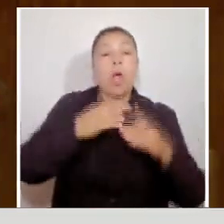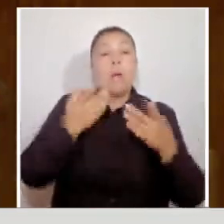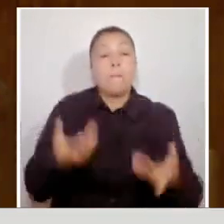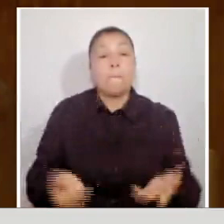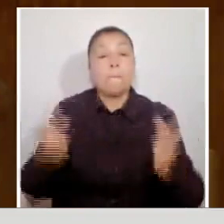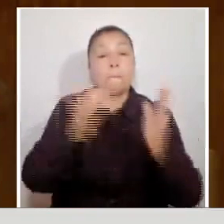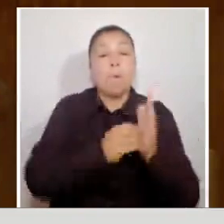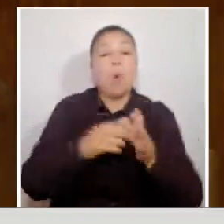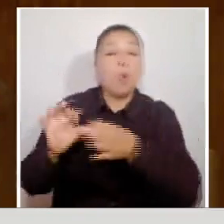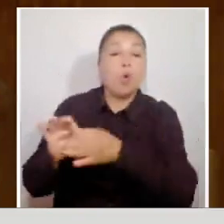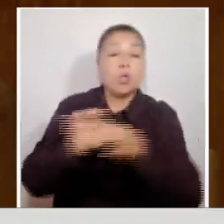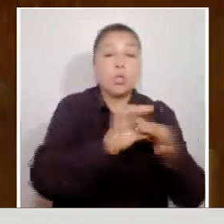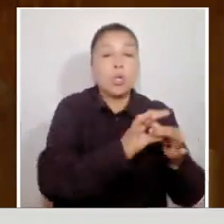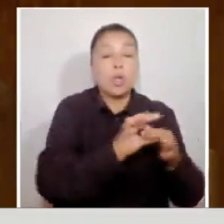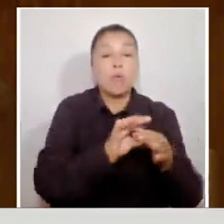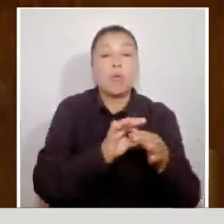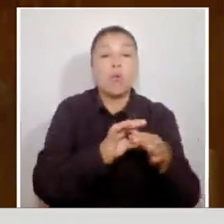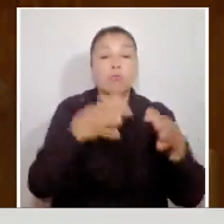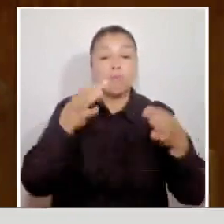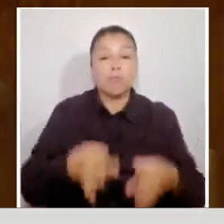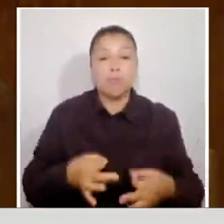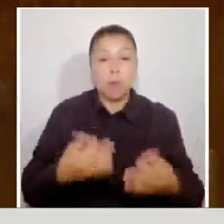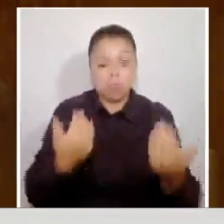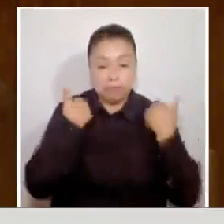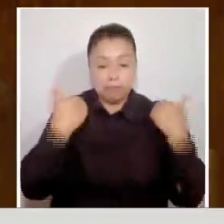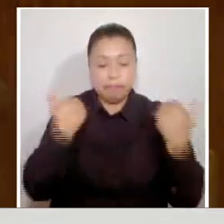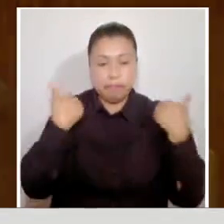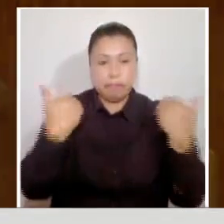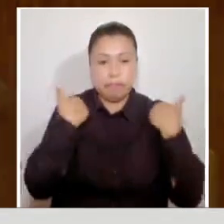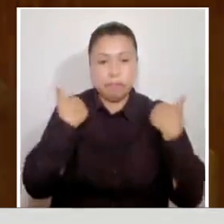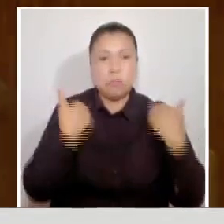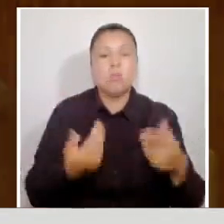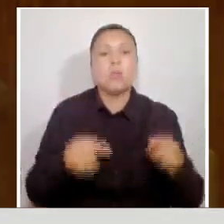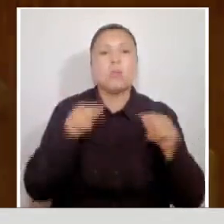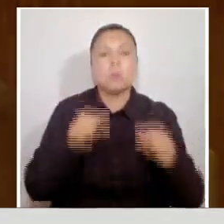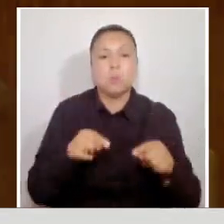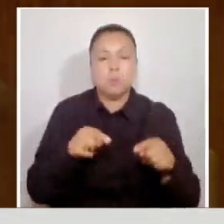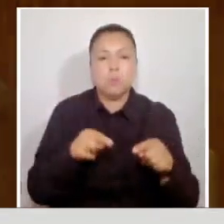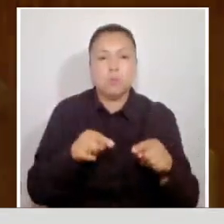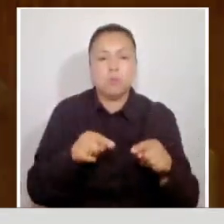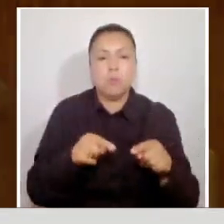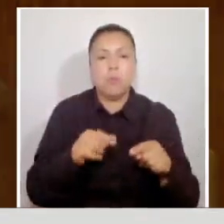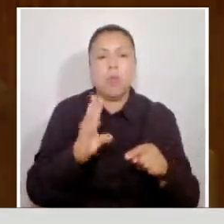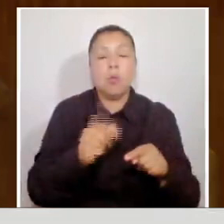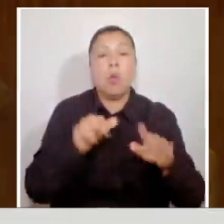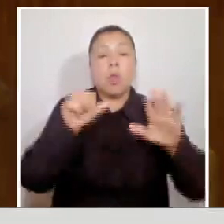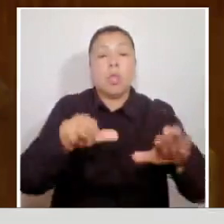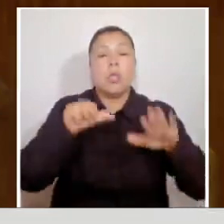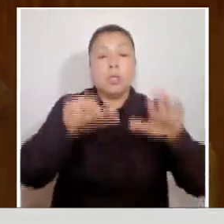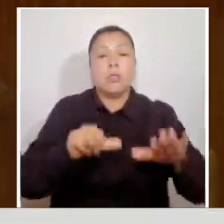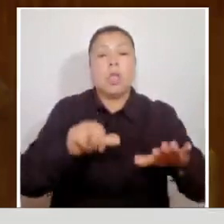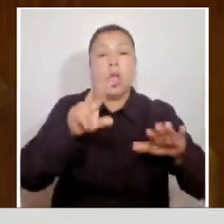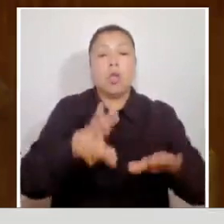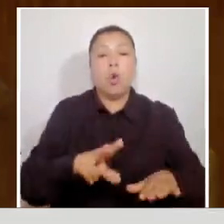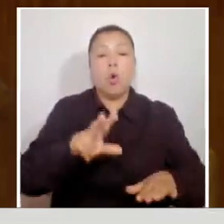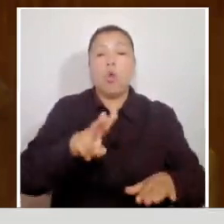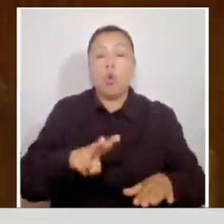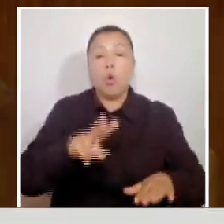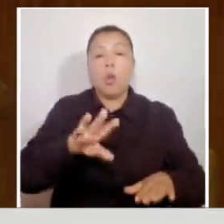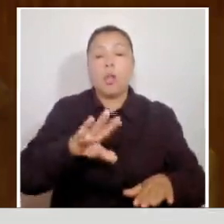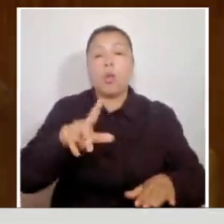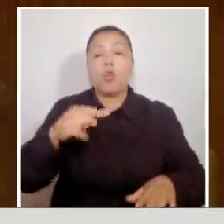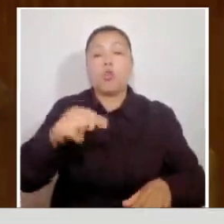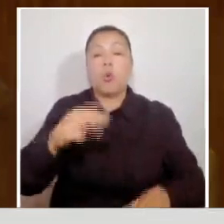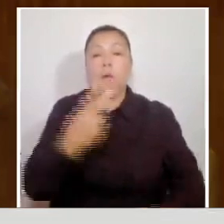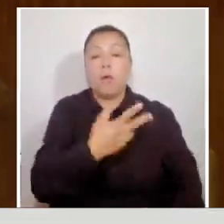razón determinante para su práctica Por otra parte el boletín 16248 q29